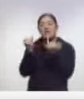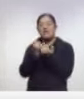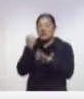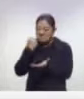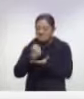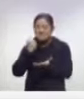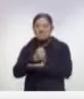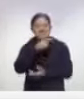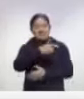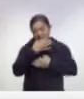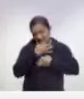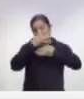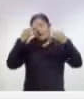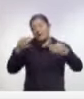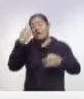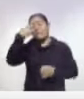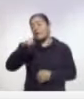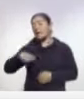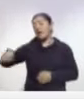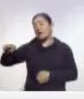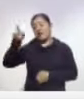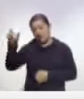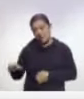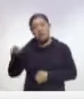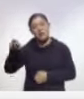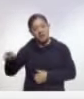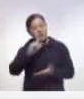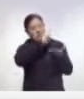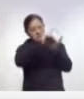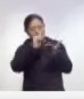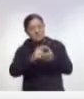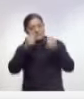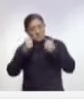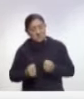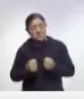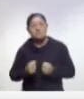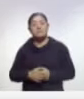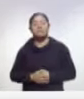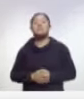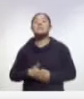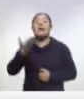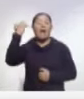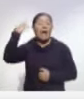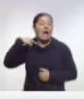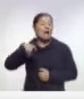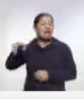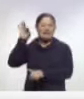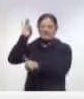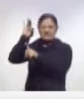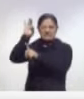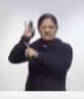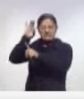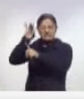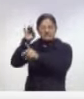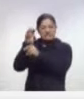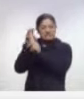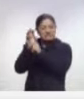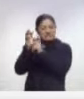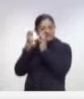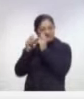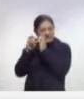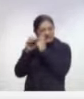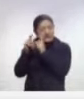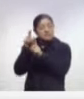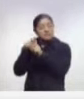campaña para que pueda limpiar precisamente la imagen de Paola, que en su momento fue muy afectada, muy criticada y que ahora, pues, le